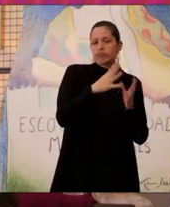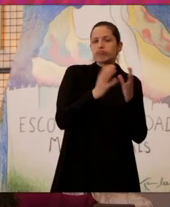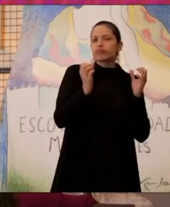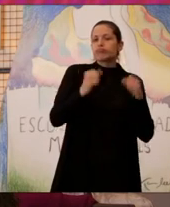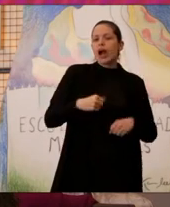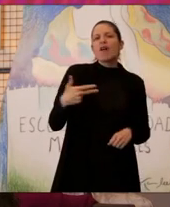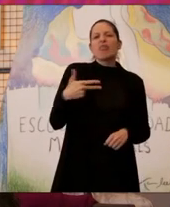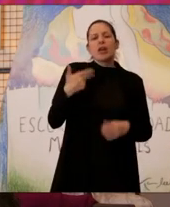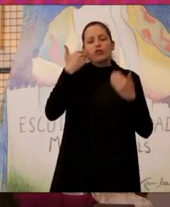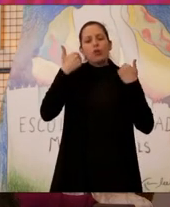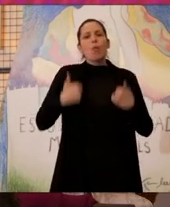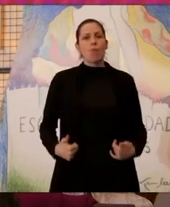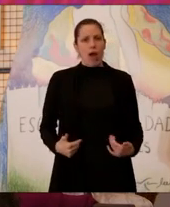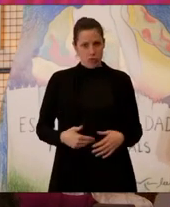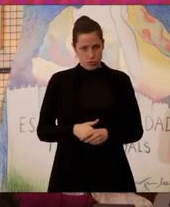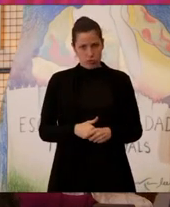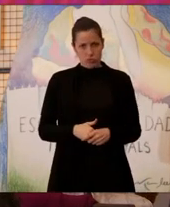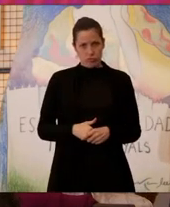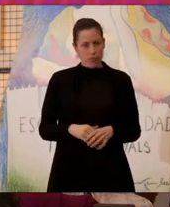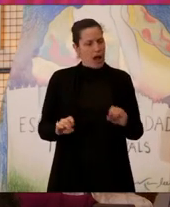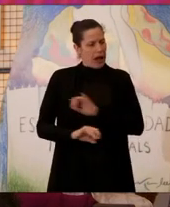lo decían bien claro